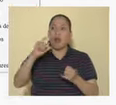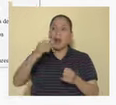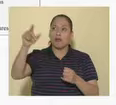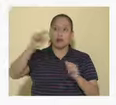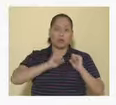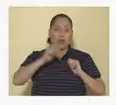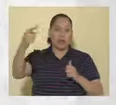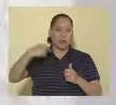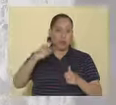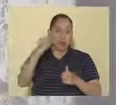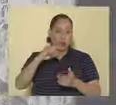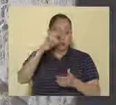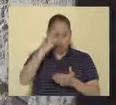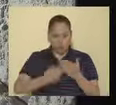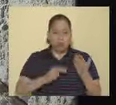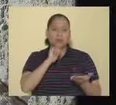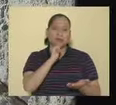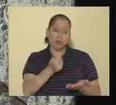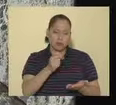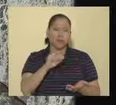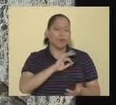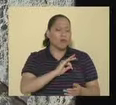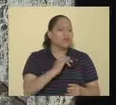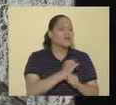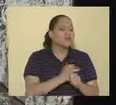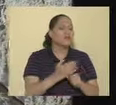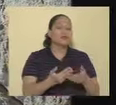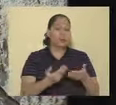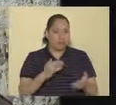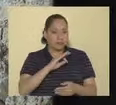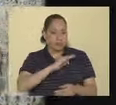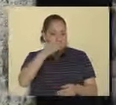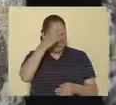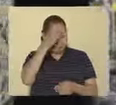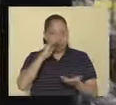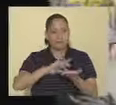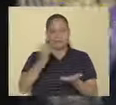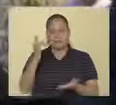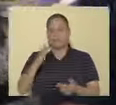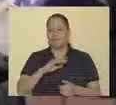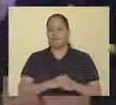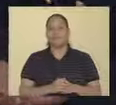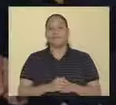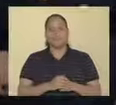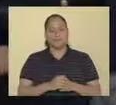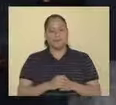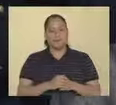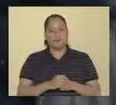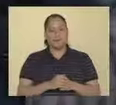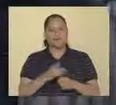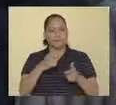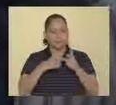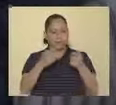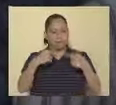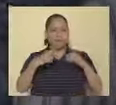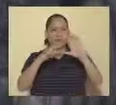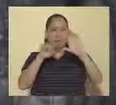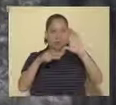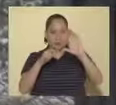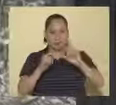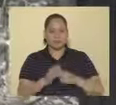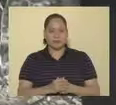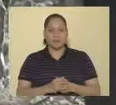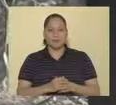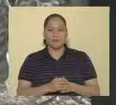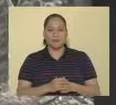violaciones o supuestas violaciones de personal militar a sus derechos humanos. Muchas gracias, general. A sus órdenes. Continuamos aquí en Tus Ciudades.